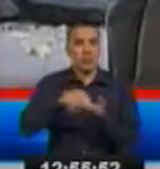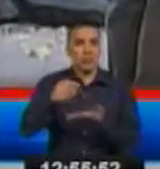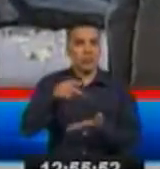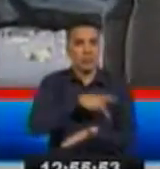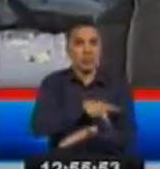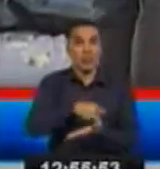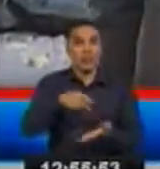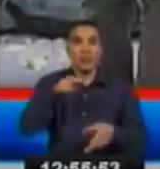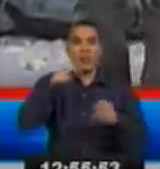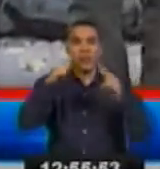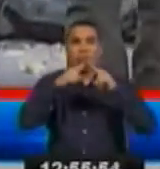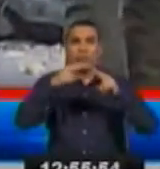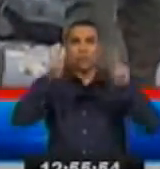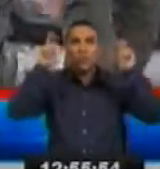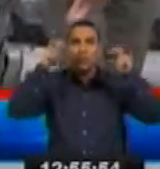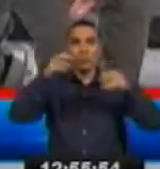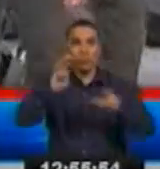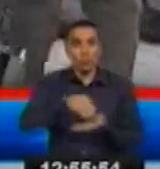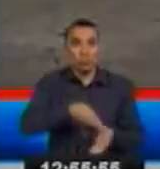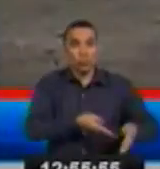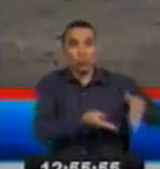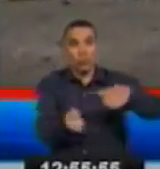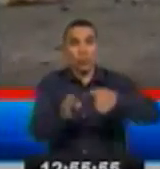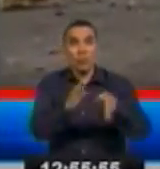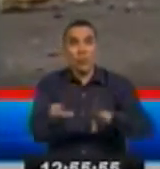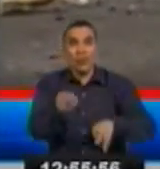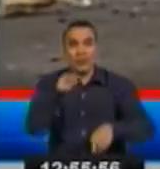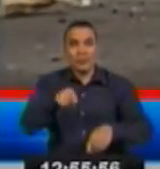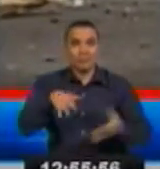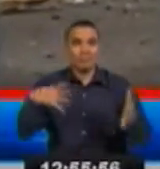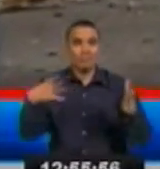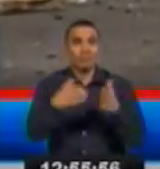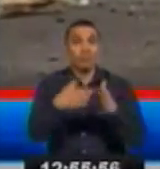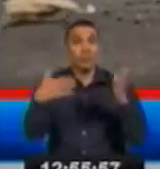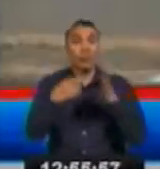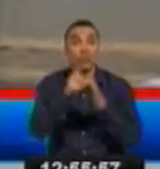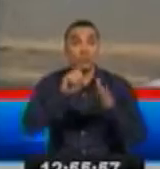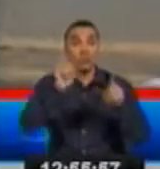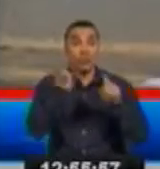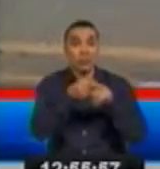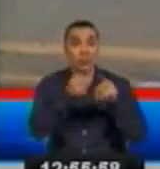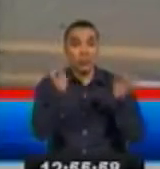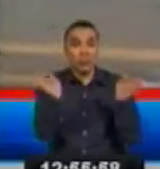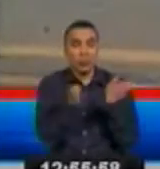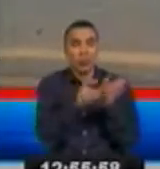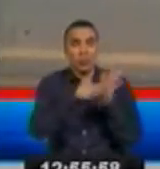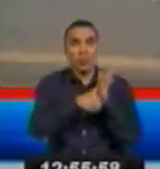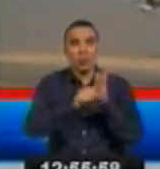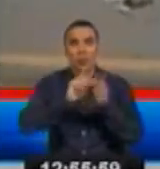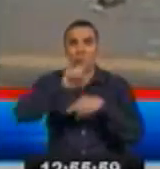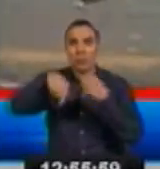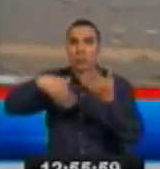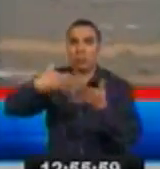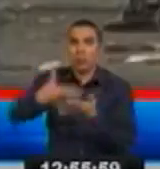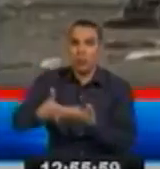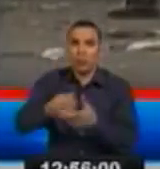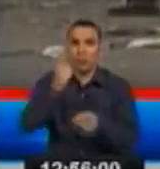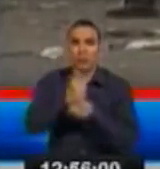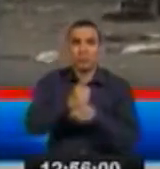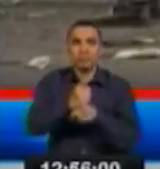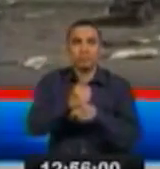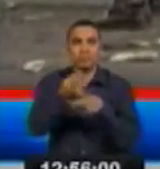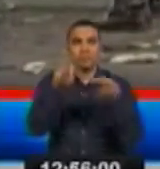conocida curva de la muerte según información de la policía nacional el bus chocó contra una camioneta y luego se produjo el volcamiento que terminó afectando